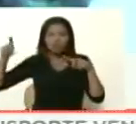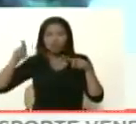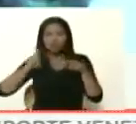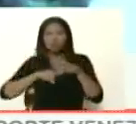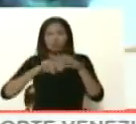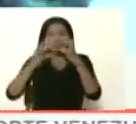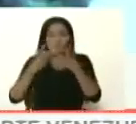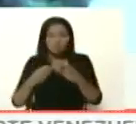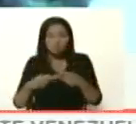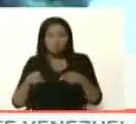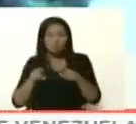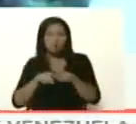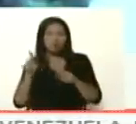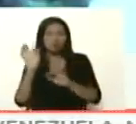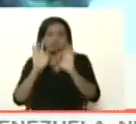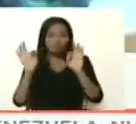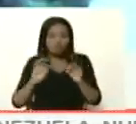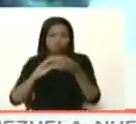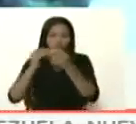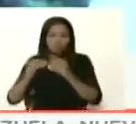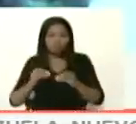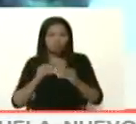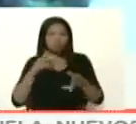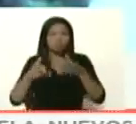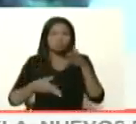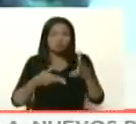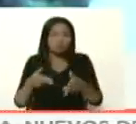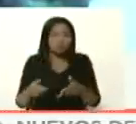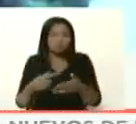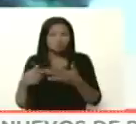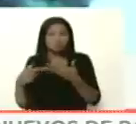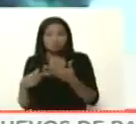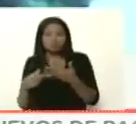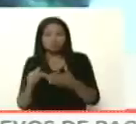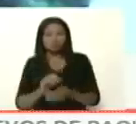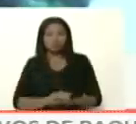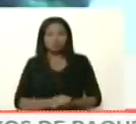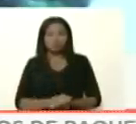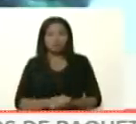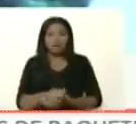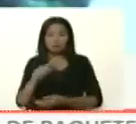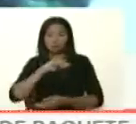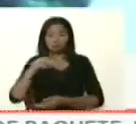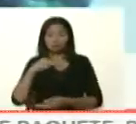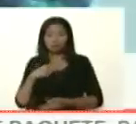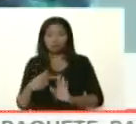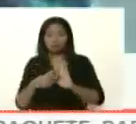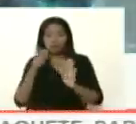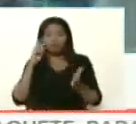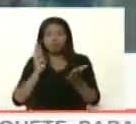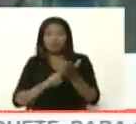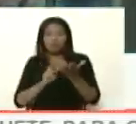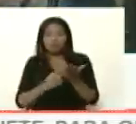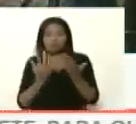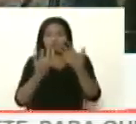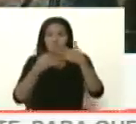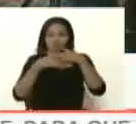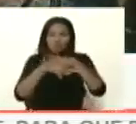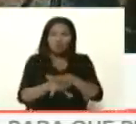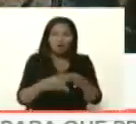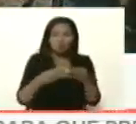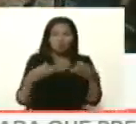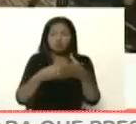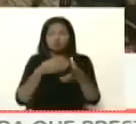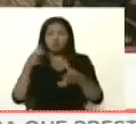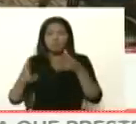de GPS, mantenimiento Metrobús, mantenimiento metro. Aquí le estamos dando la verdadera inclusión a nuestro